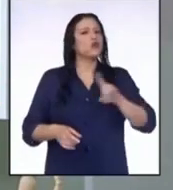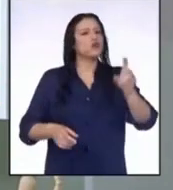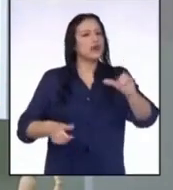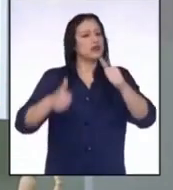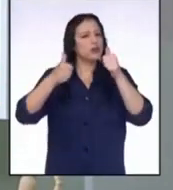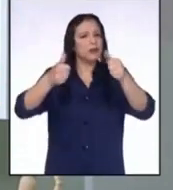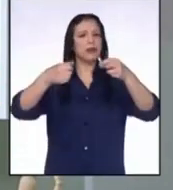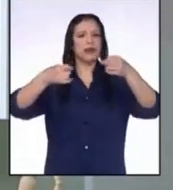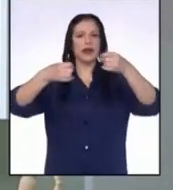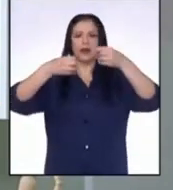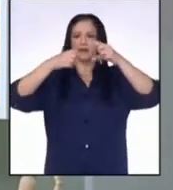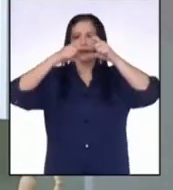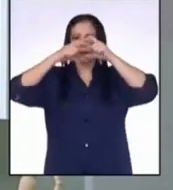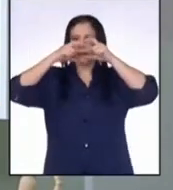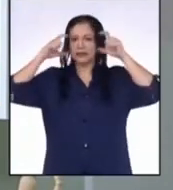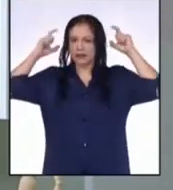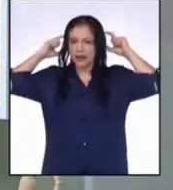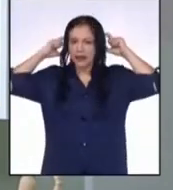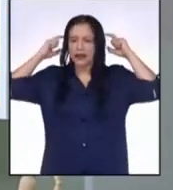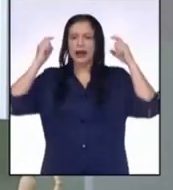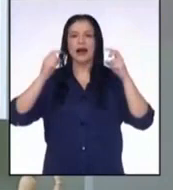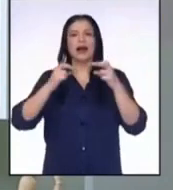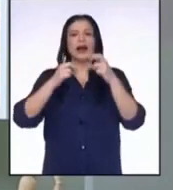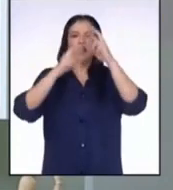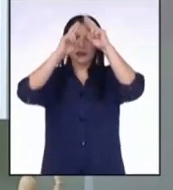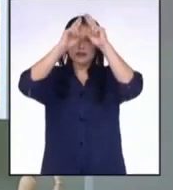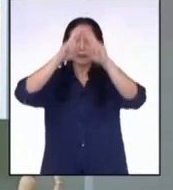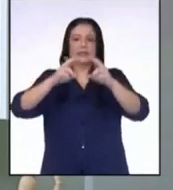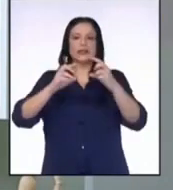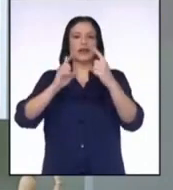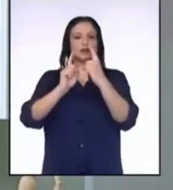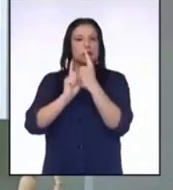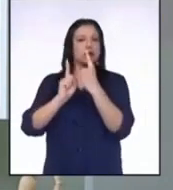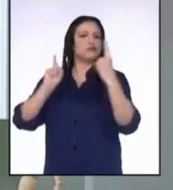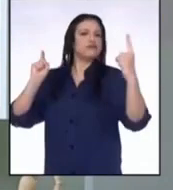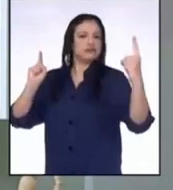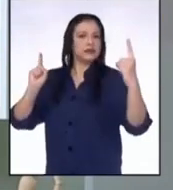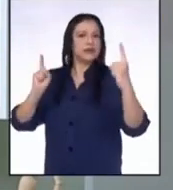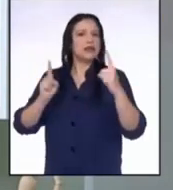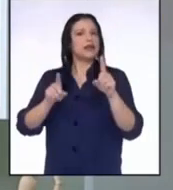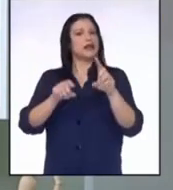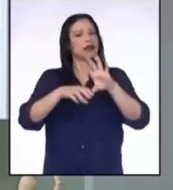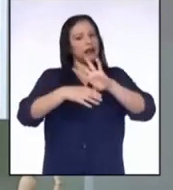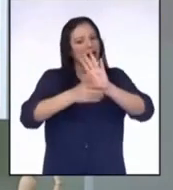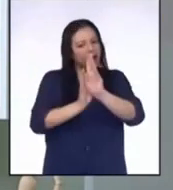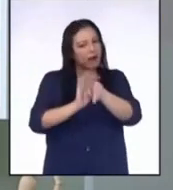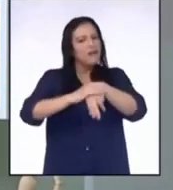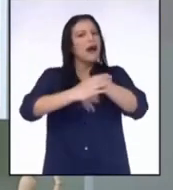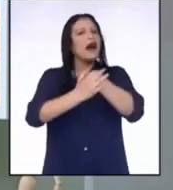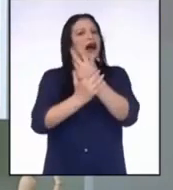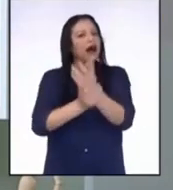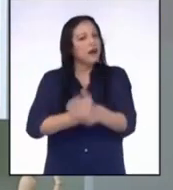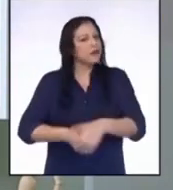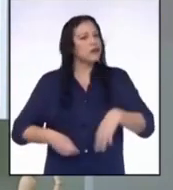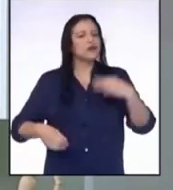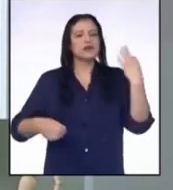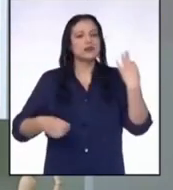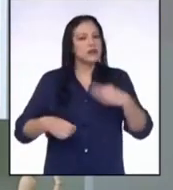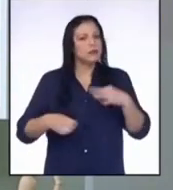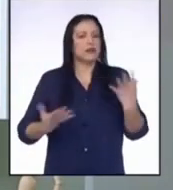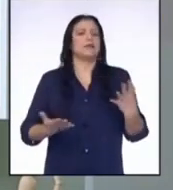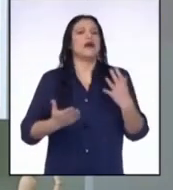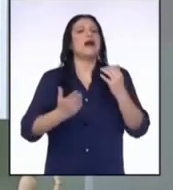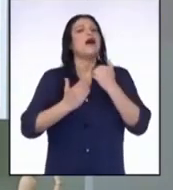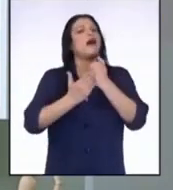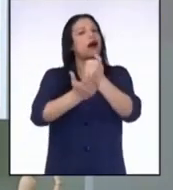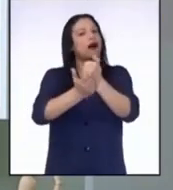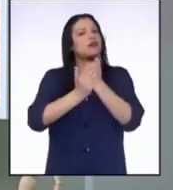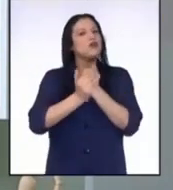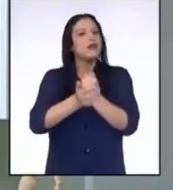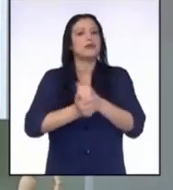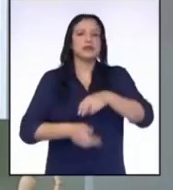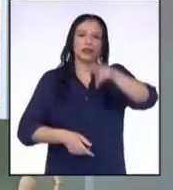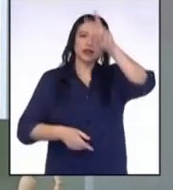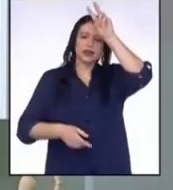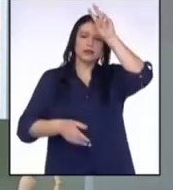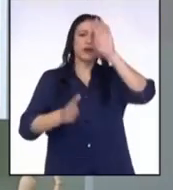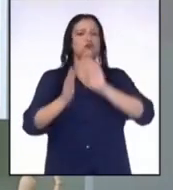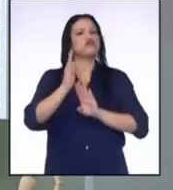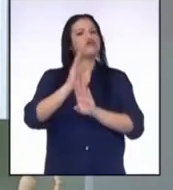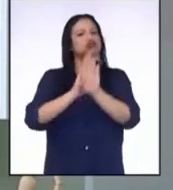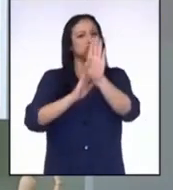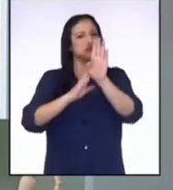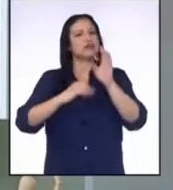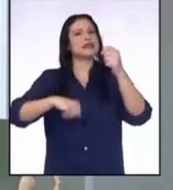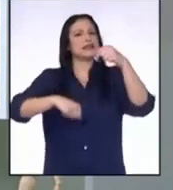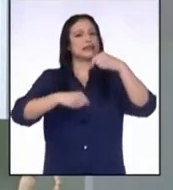la mascarilla, respetando la distancia física y lavándonos las manos con frecuencia, ayudamos a hacer un mejor Perú en